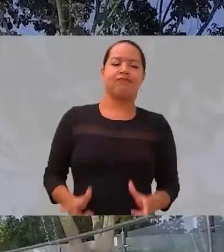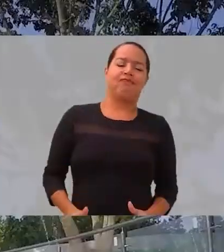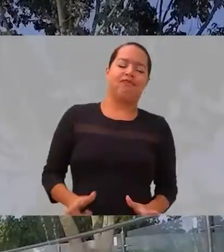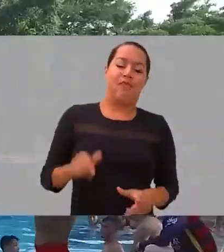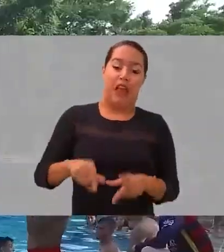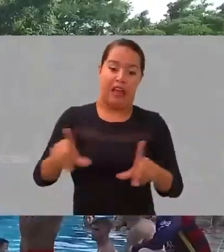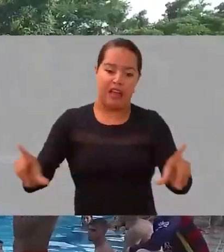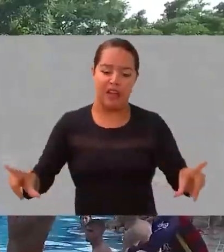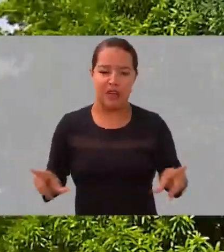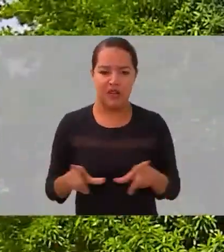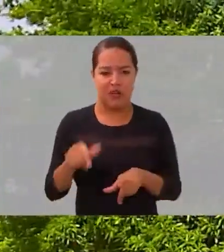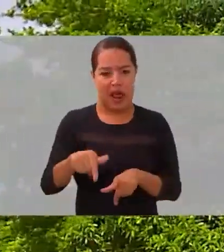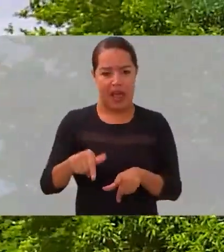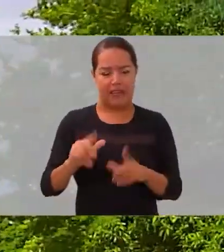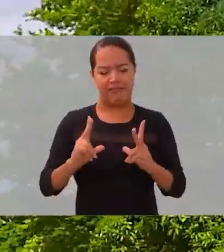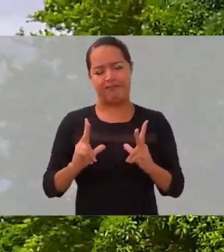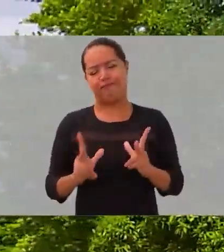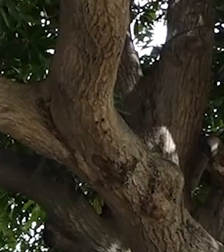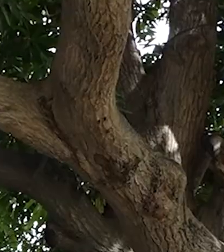esparcimiento.